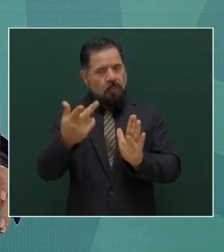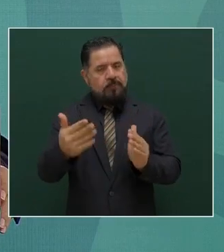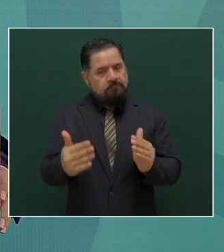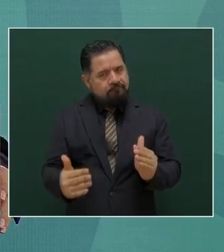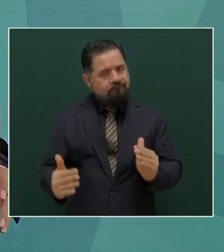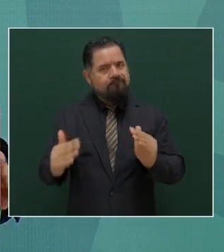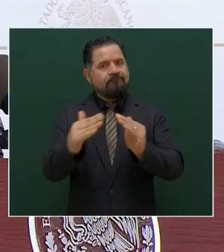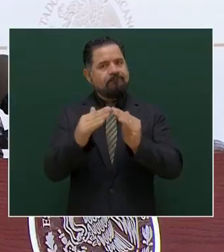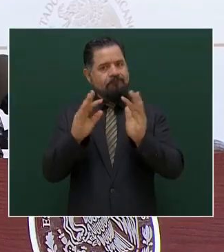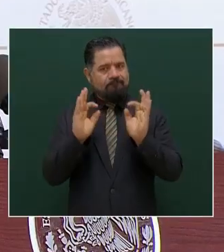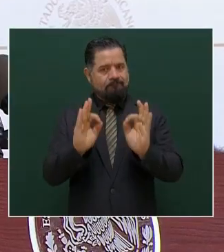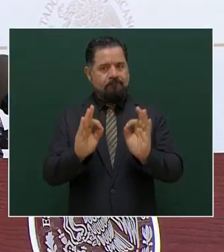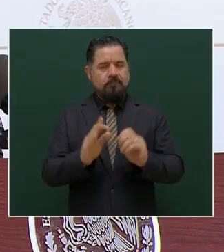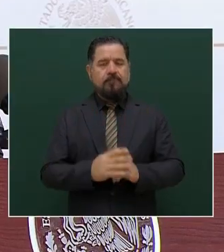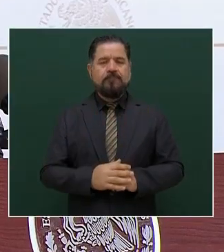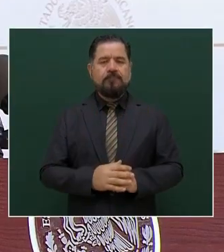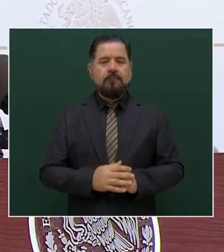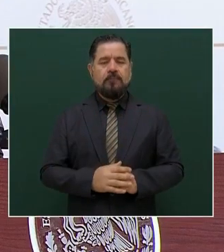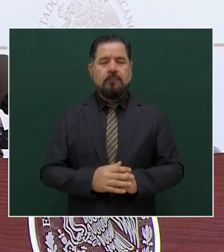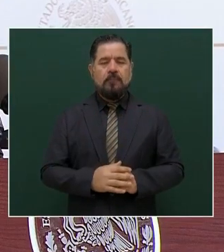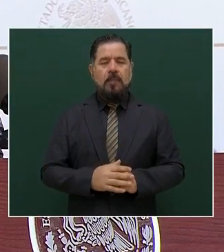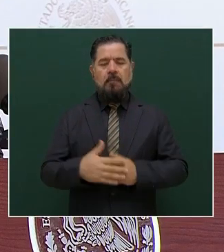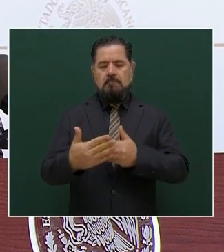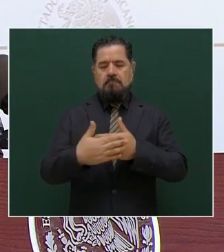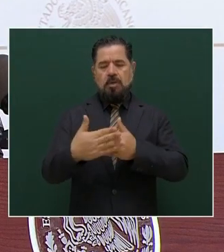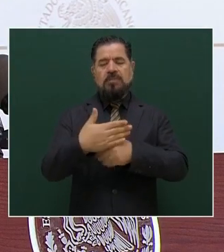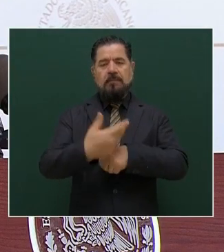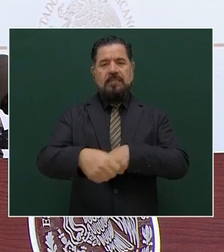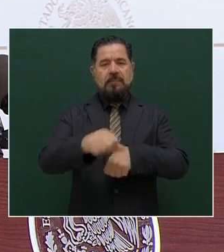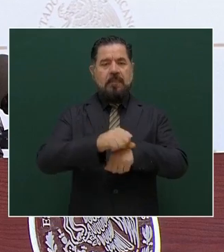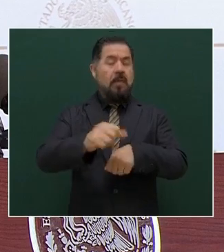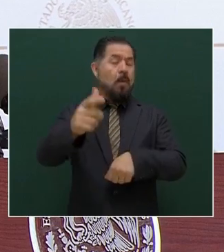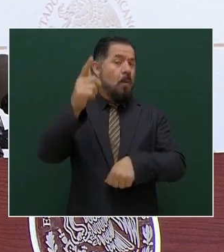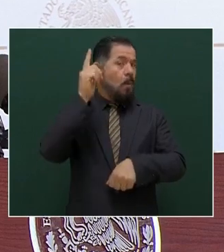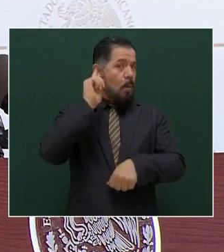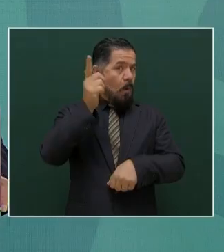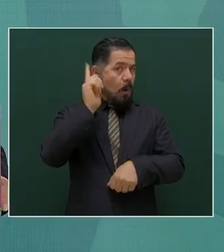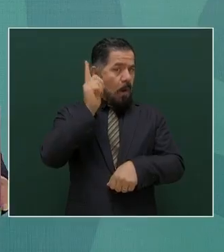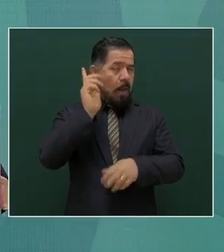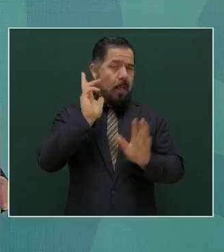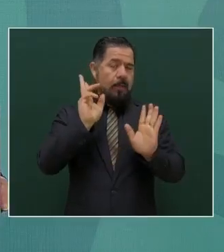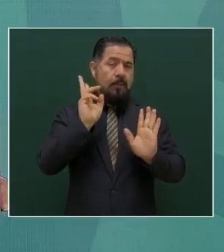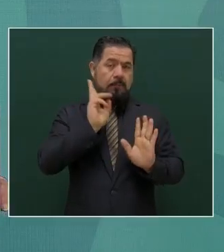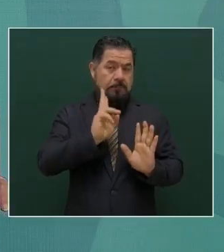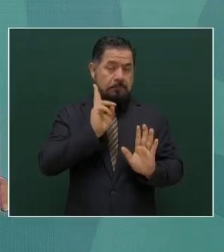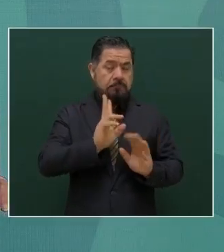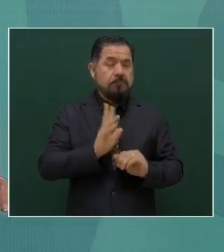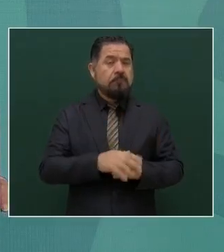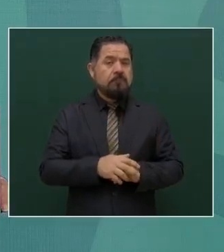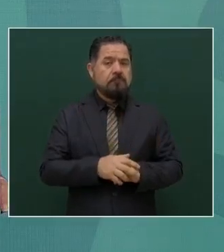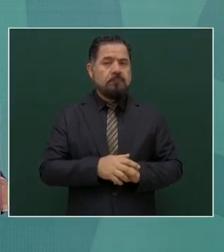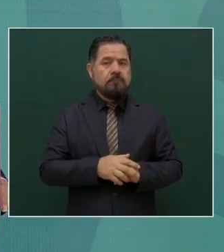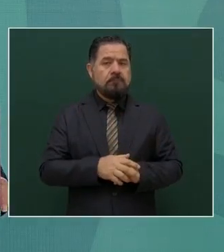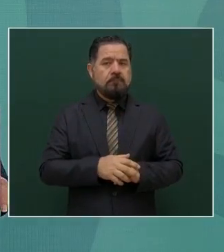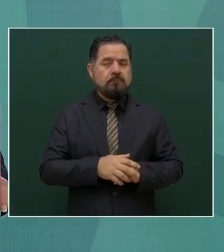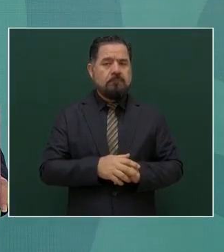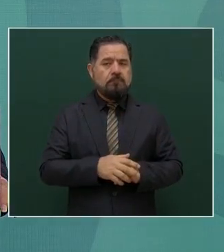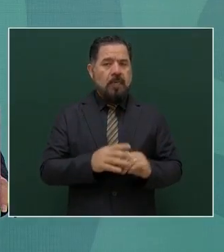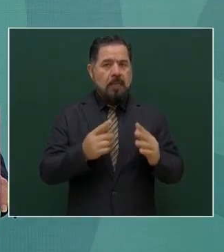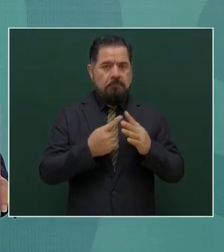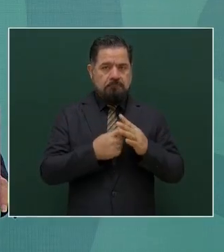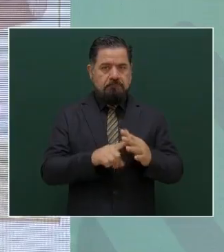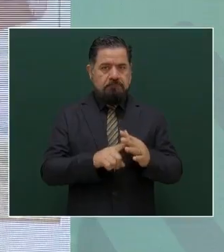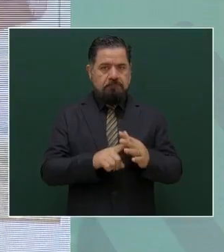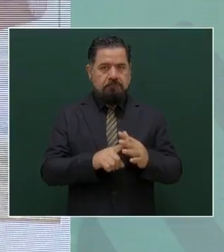Yo espero que la semana próxima ya comencemos a entregar de